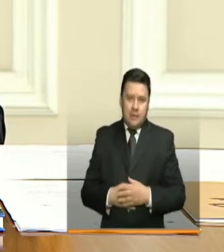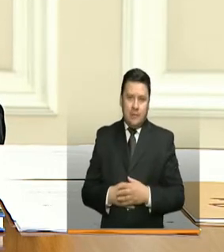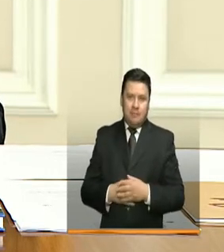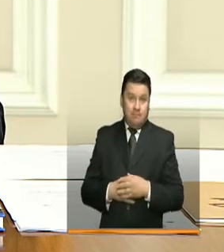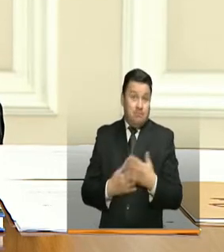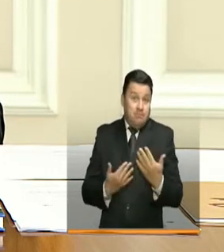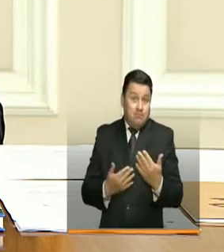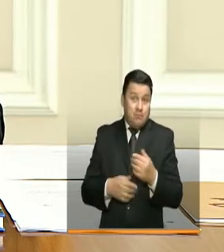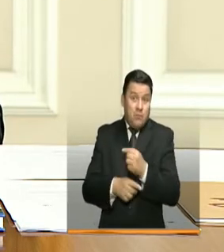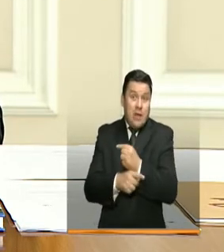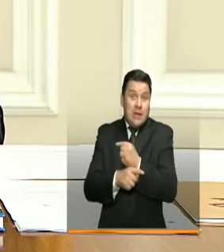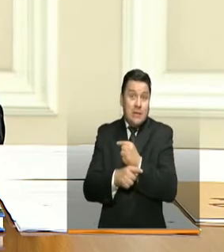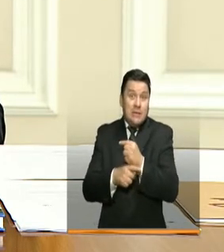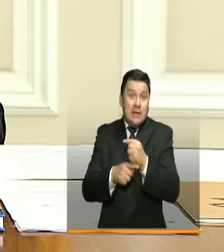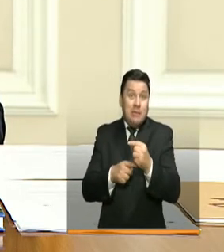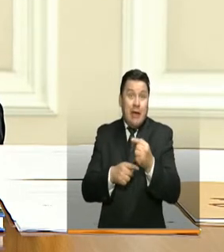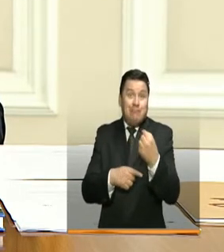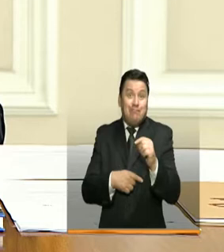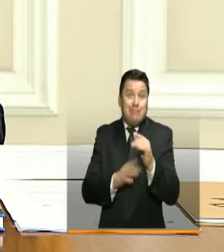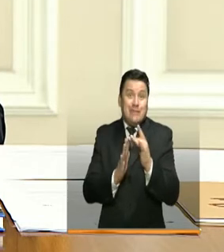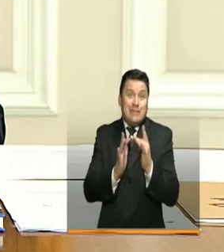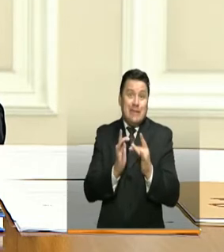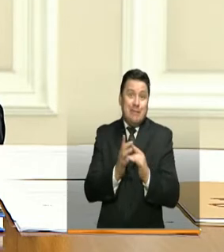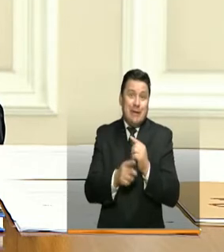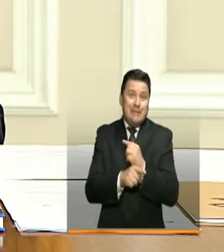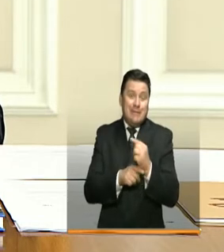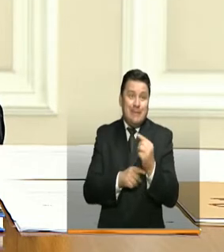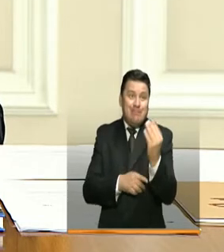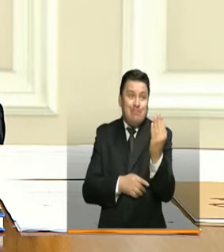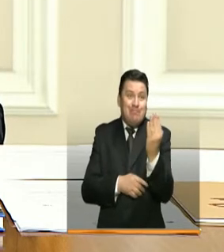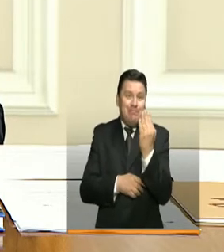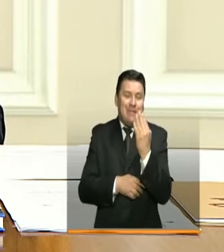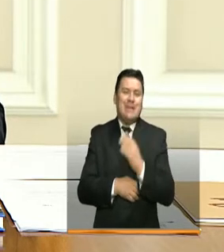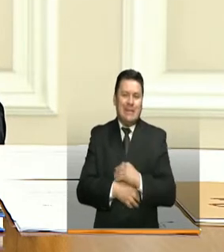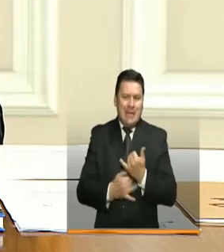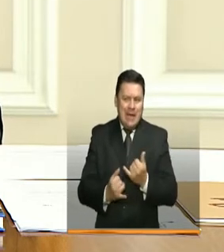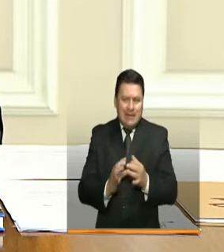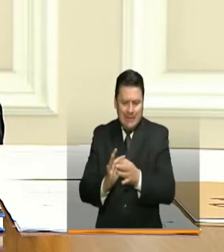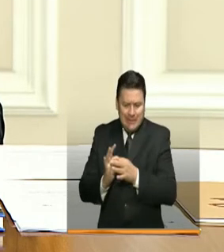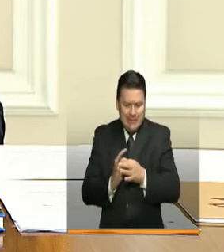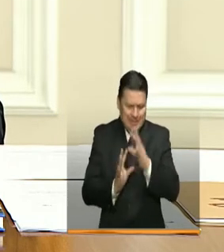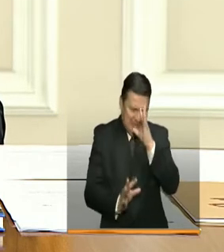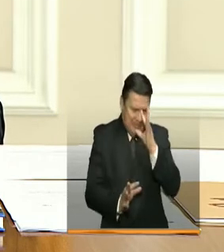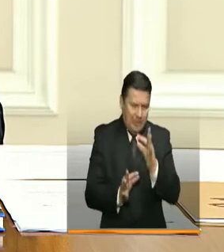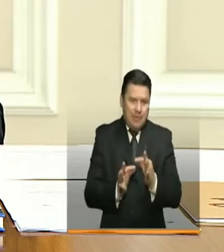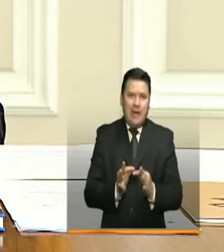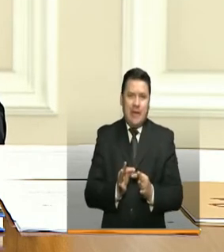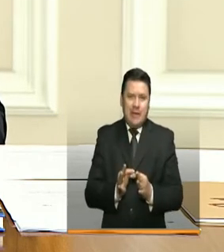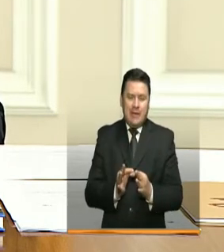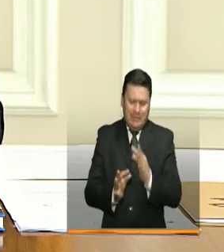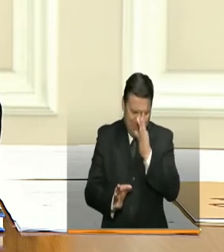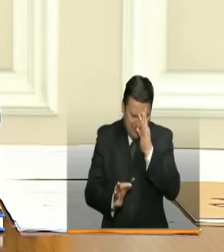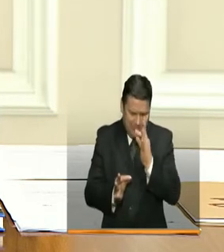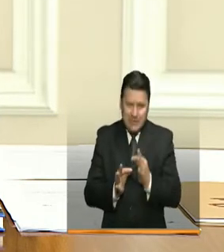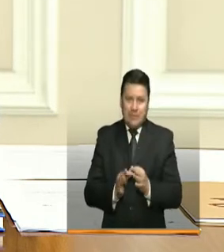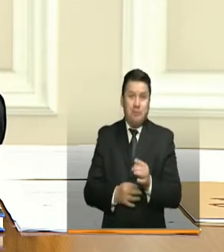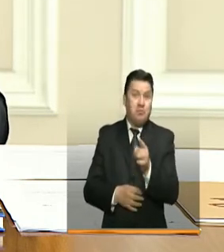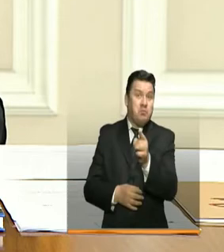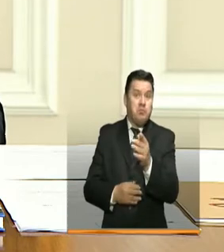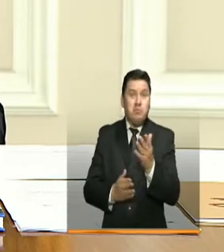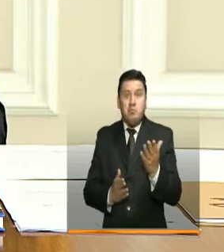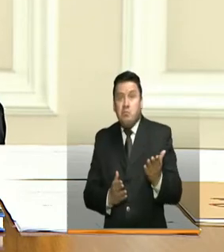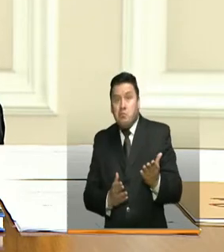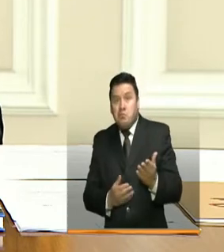puertas de una Semana Santa, estamos unidos una vez más en esa fe. Y para quienes no tienen